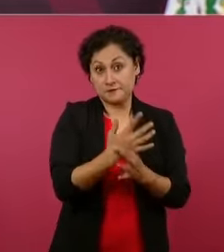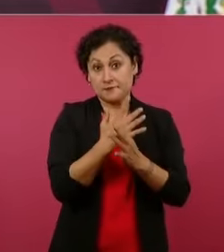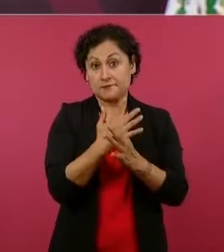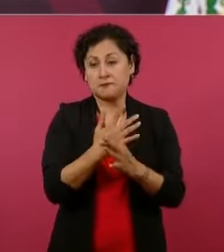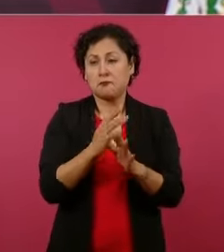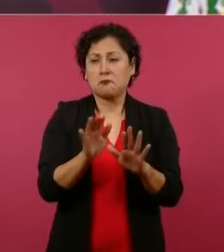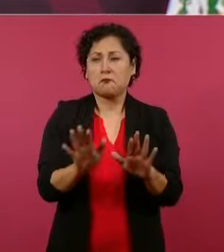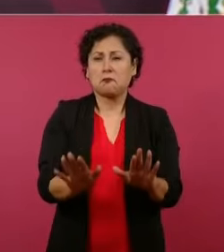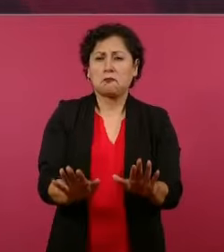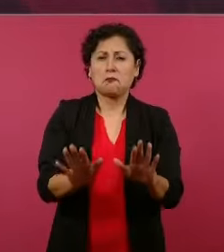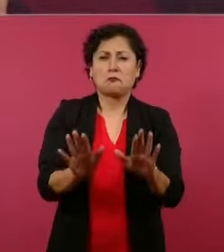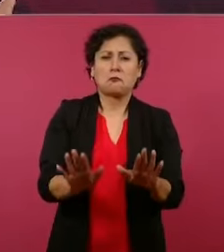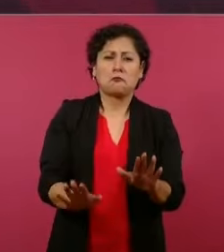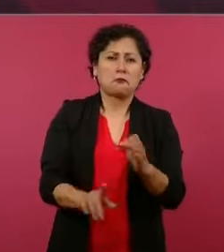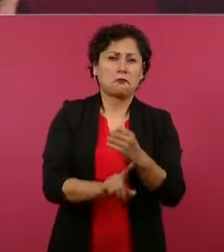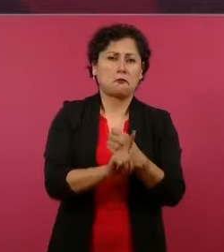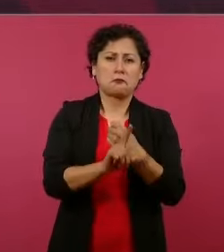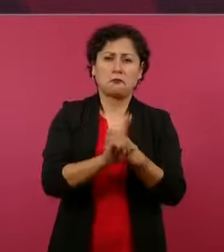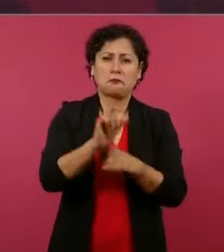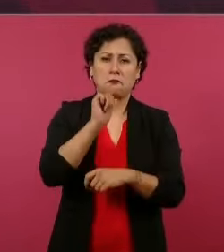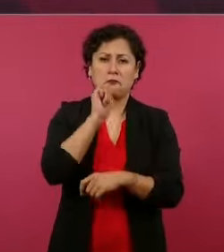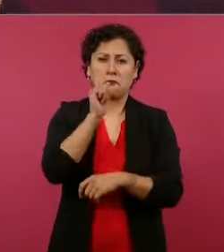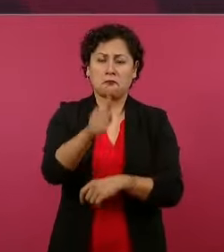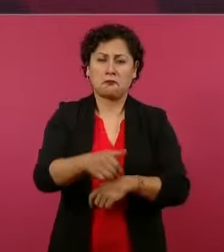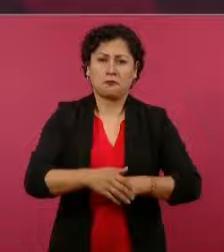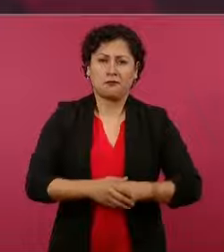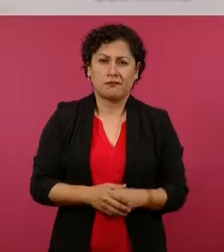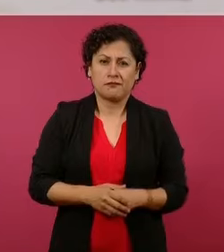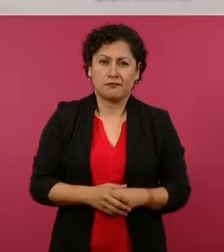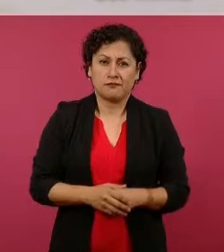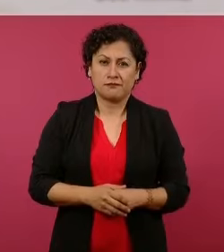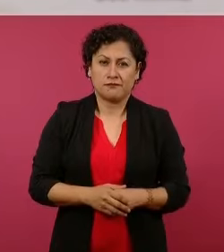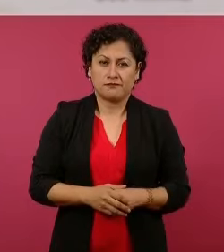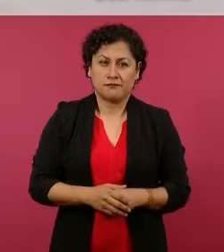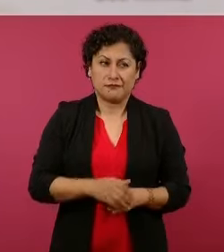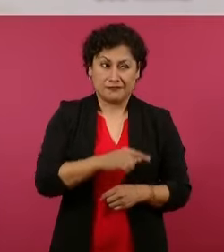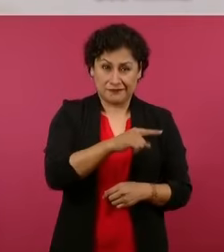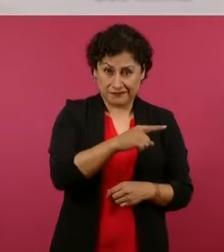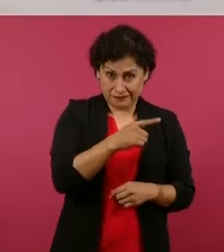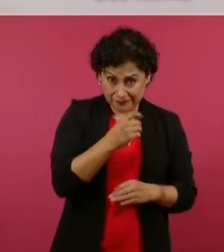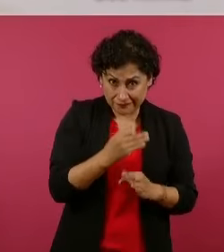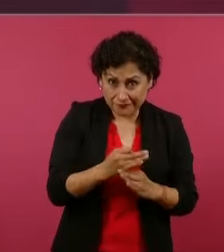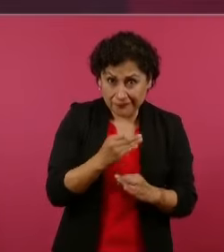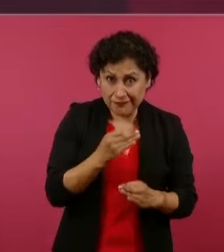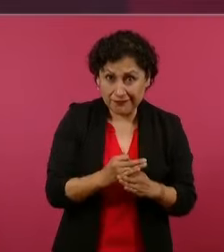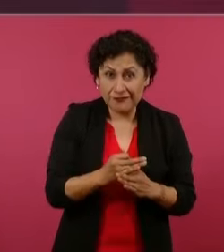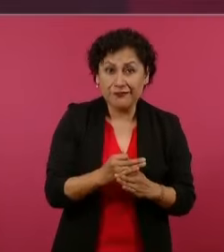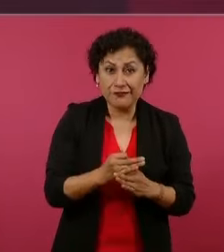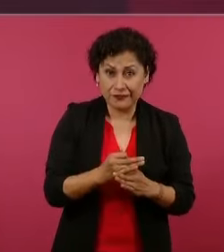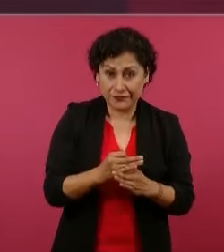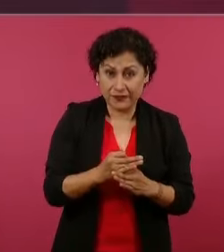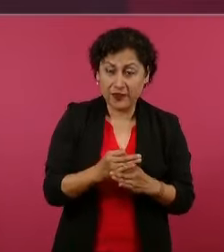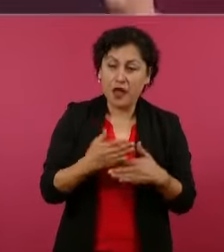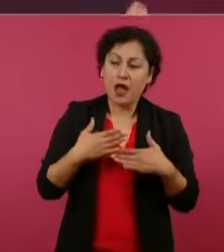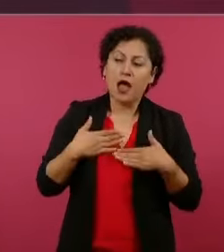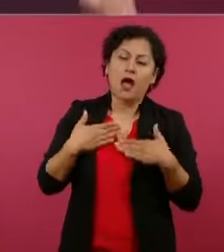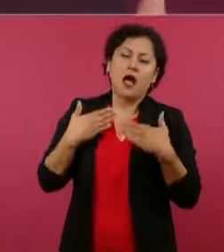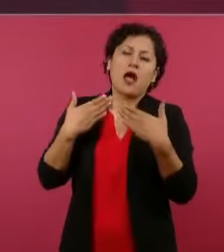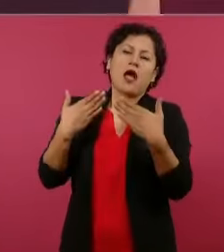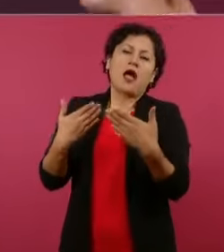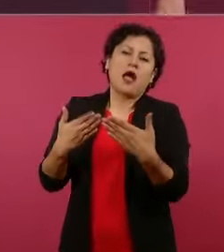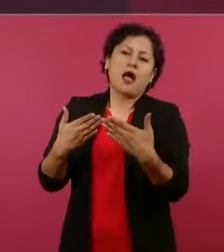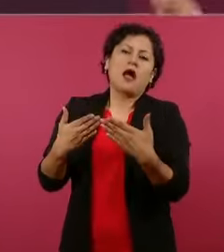que es de corazón es sincero de que van